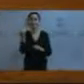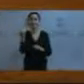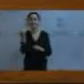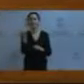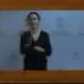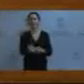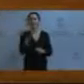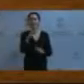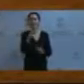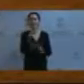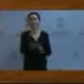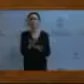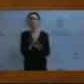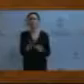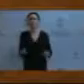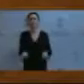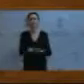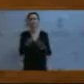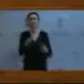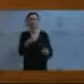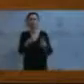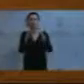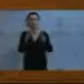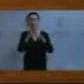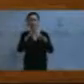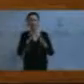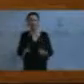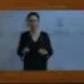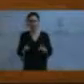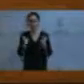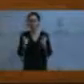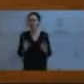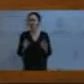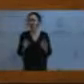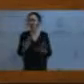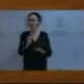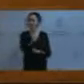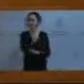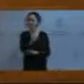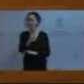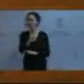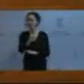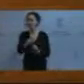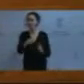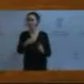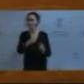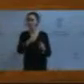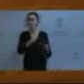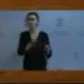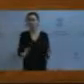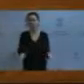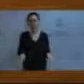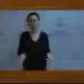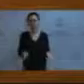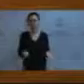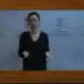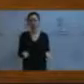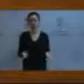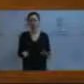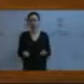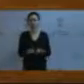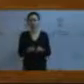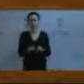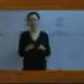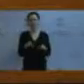cualquier justificación, desde el enfrentamiento internacional en todas las instituciones hasta incluso el enfrentamiento con